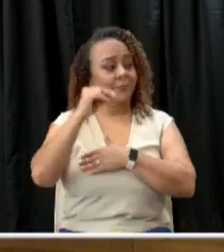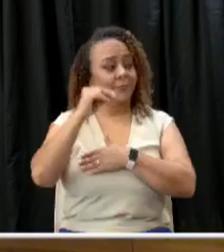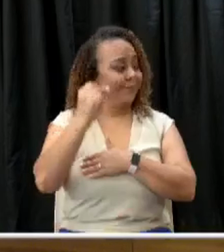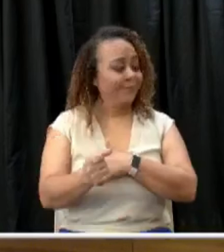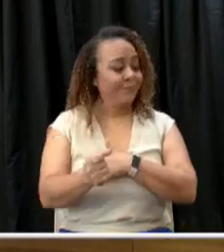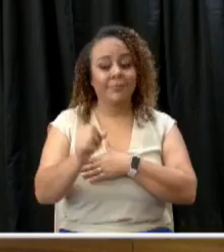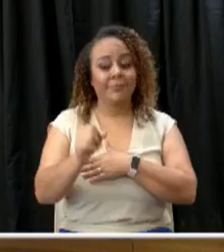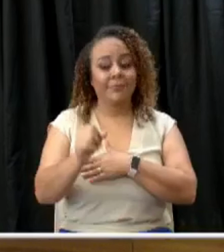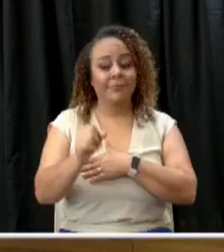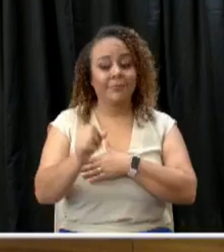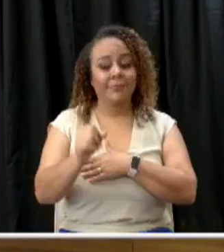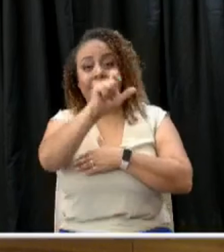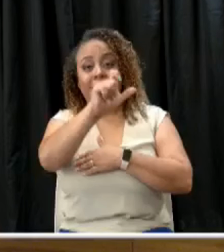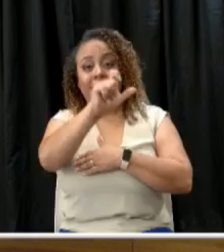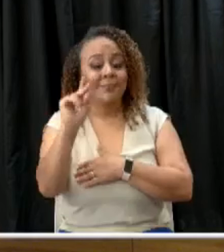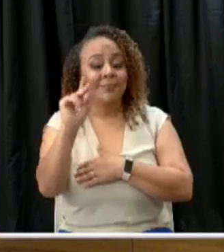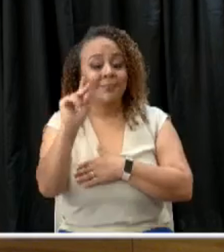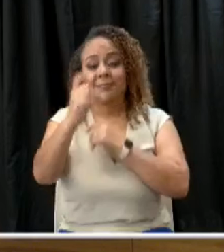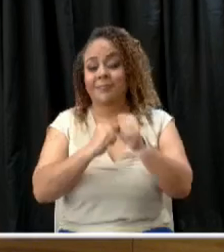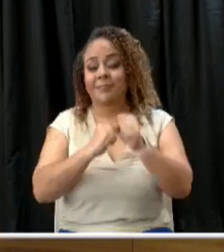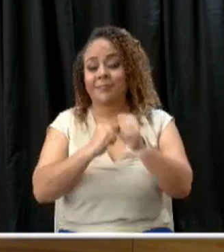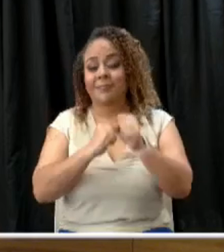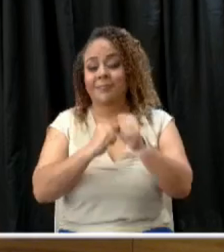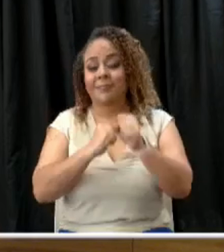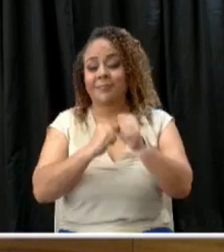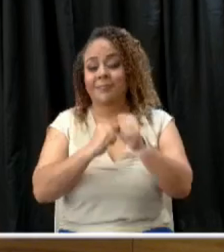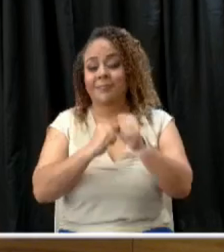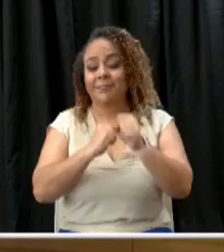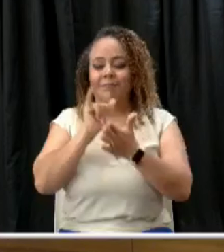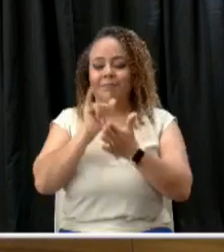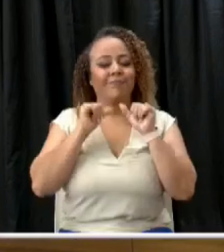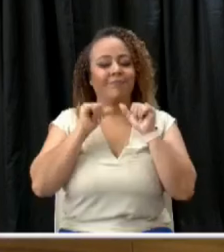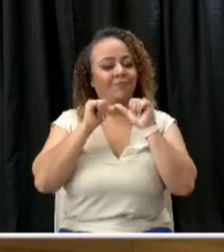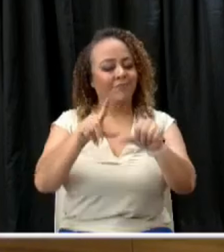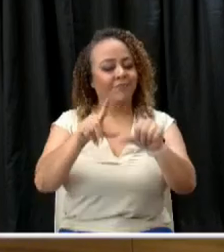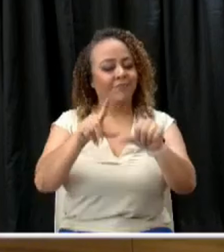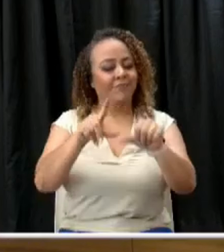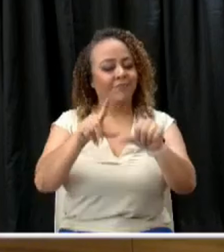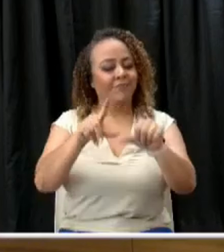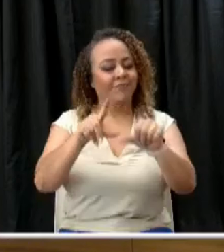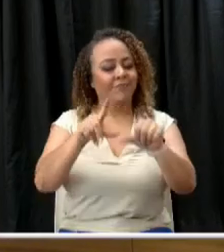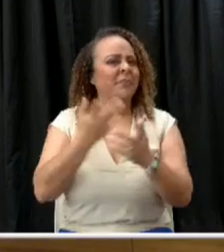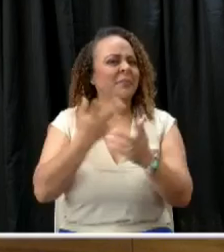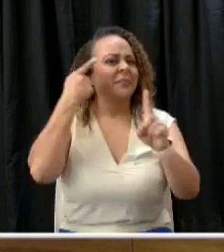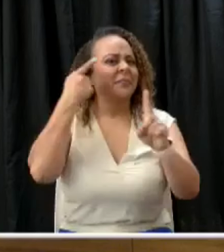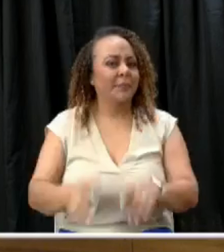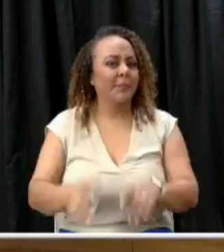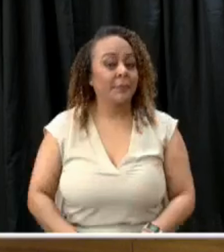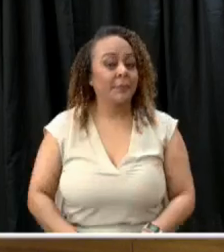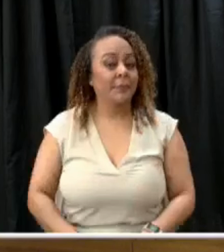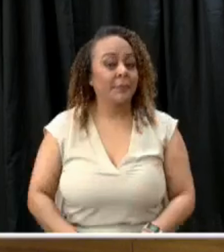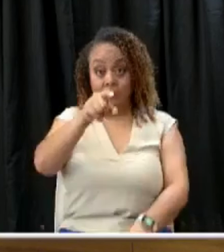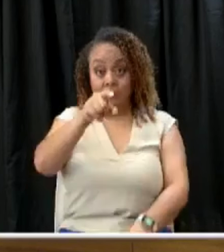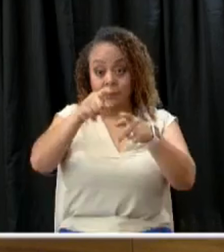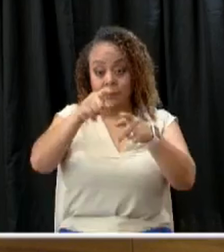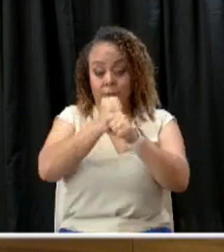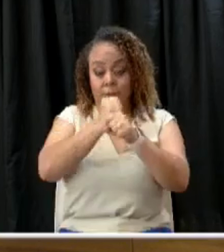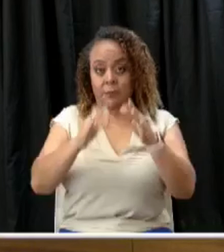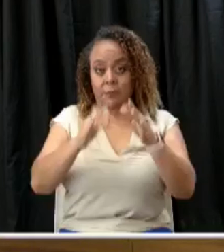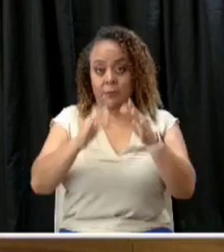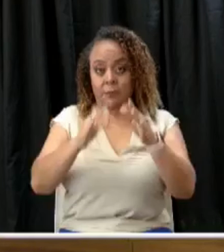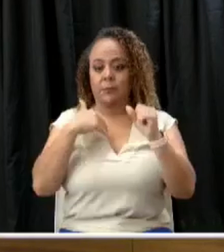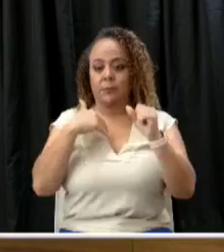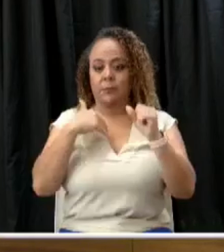de un mes, no es de un año. Esto es sostenible en el tiempo. ¿Para qué? Para que usted, persona empleadora, pueda tener niveles